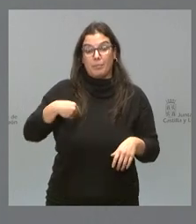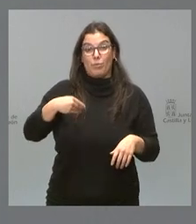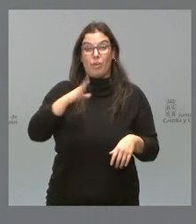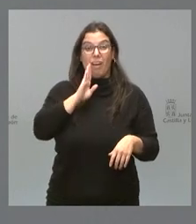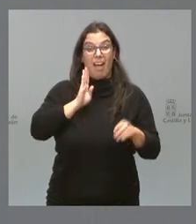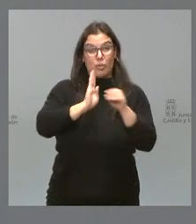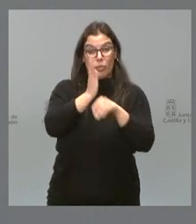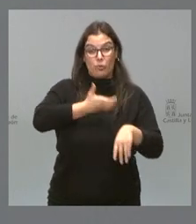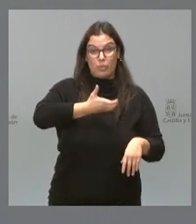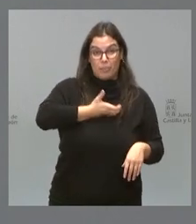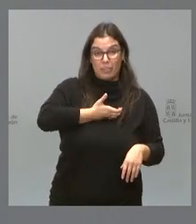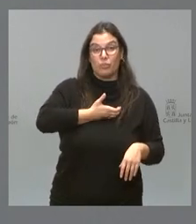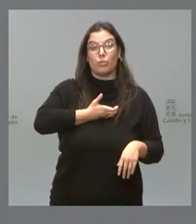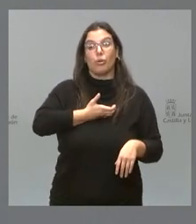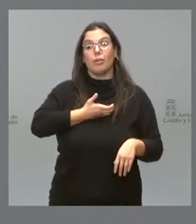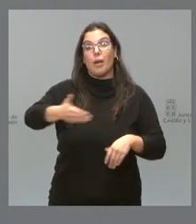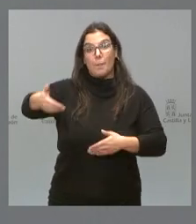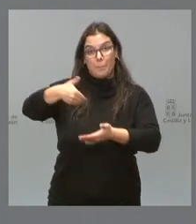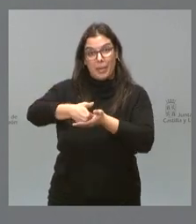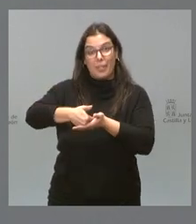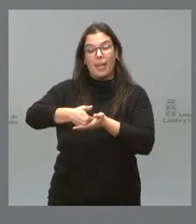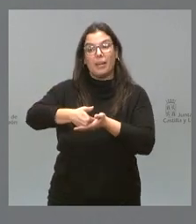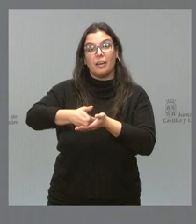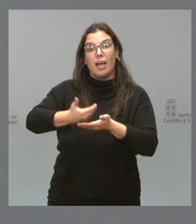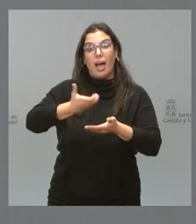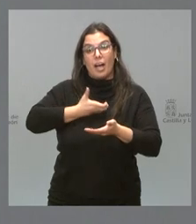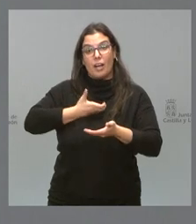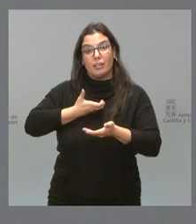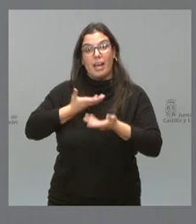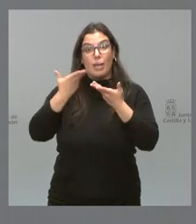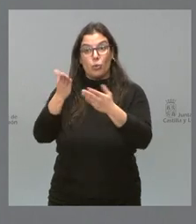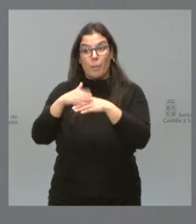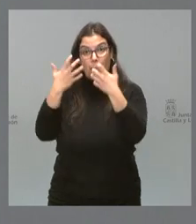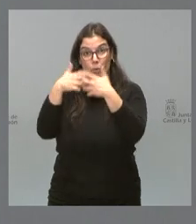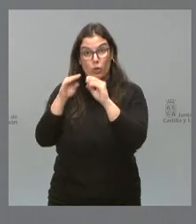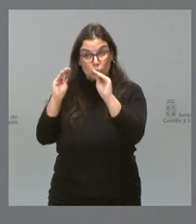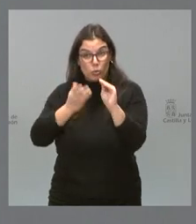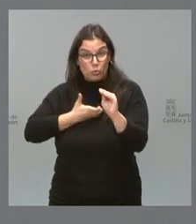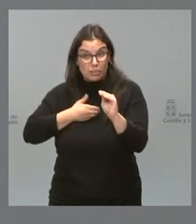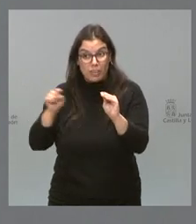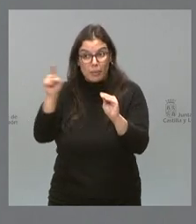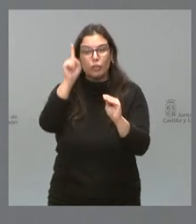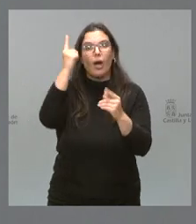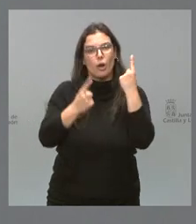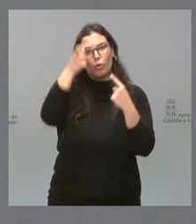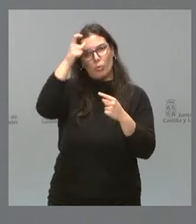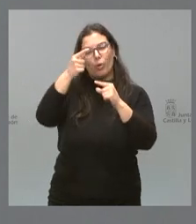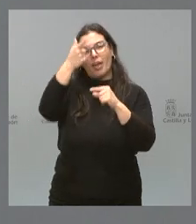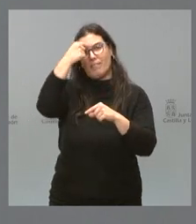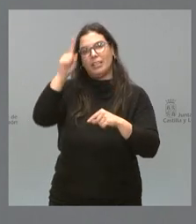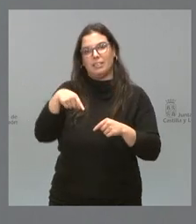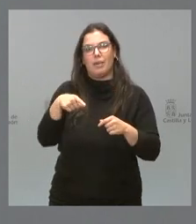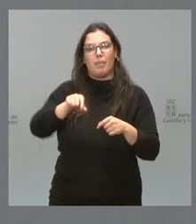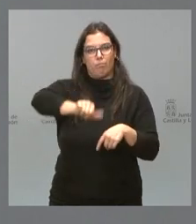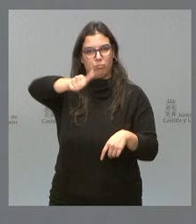solicitado eh por parte de la junta de Castilla y león alguna ayuda para su polígono de ámbito local pues algunos de Ávila también han sido beneficiados de